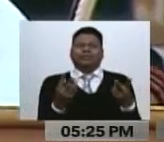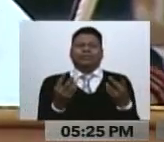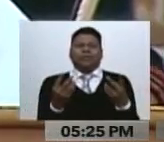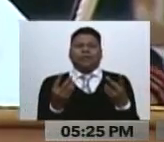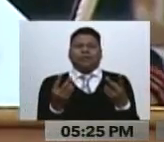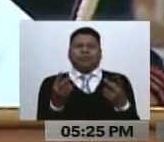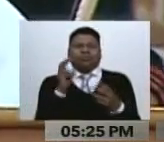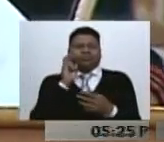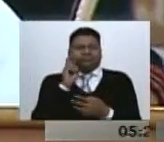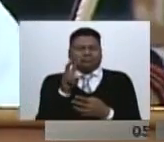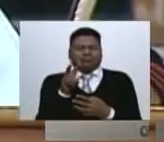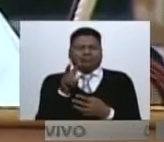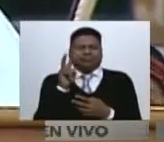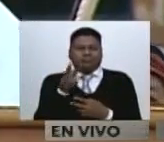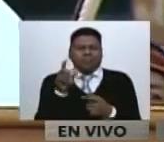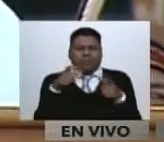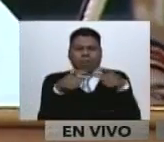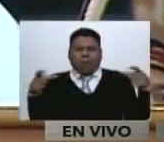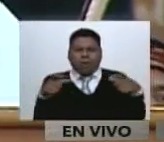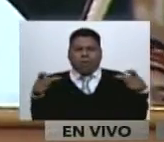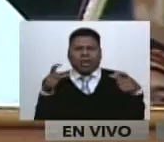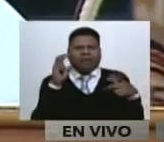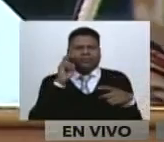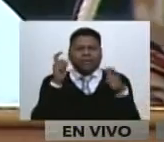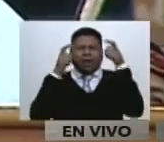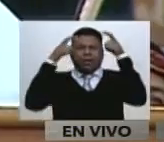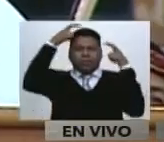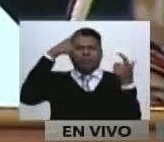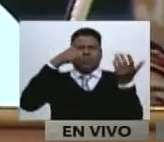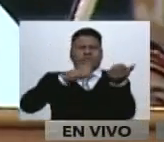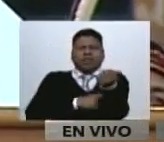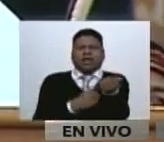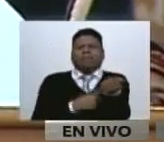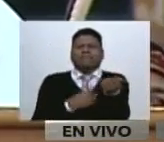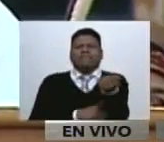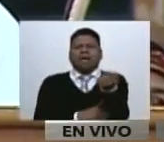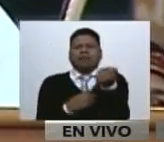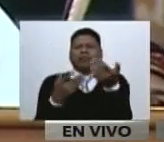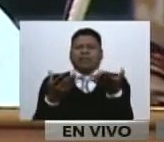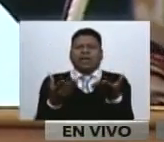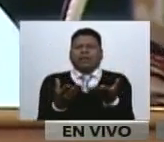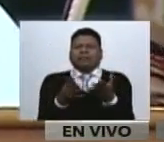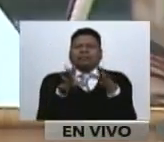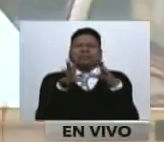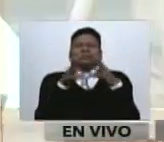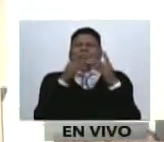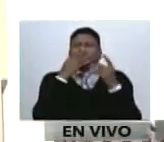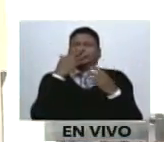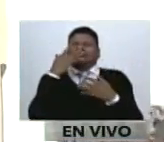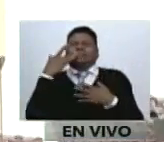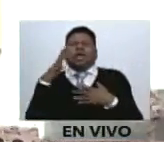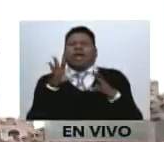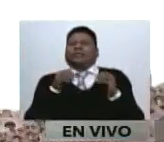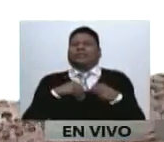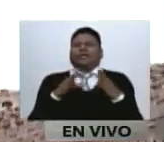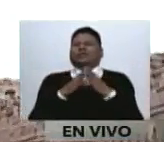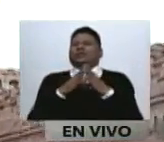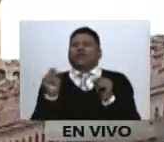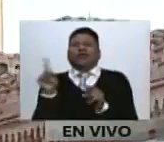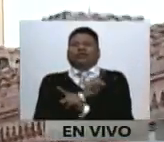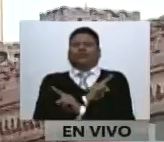su espíritu y para seguir adelante en esta lucha. No